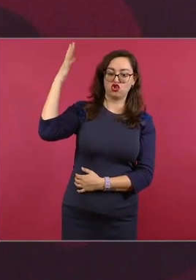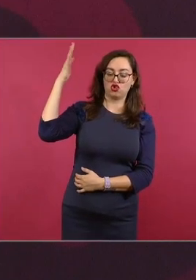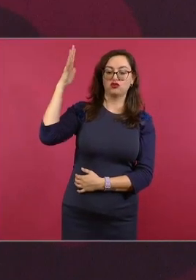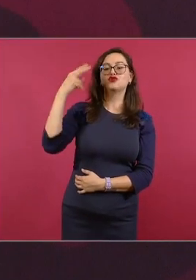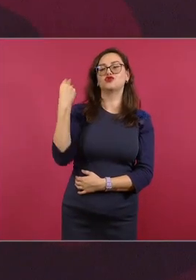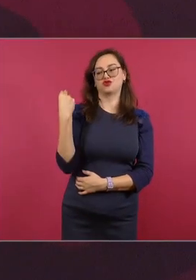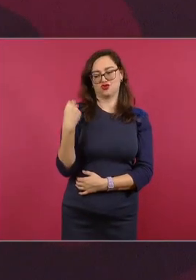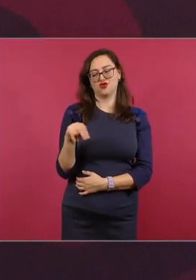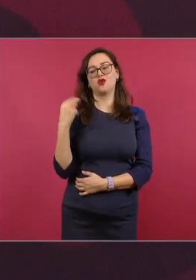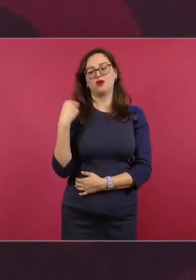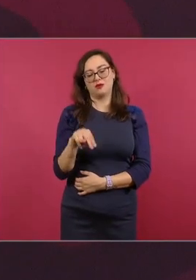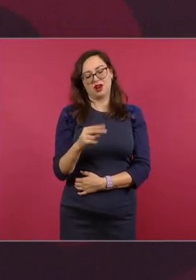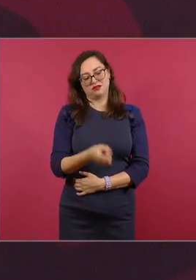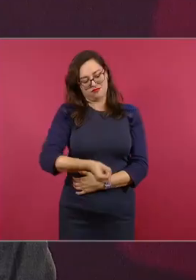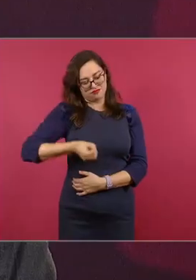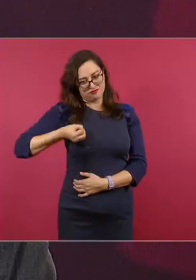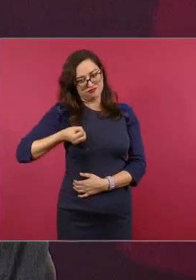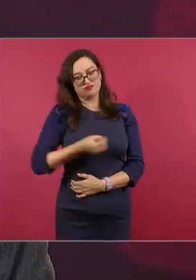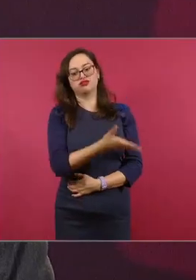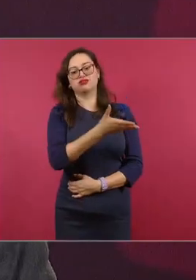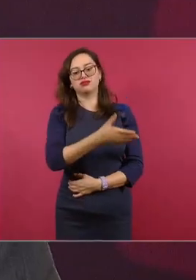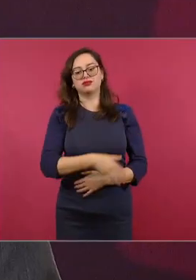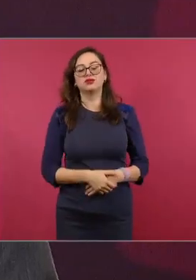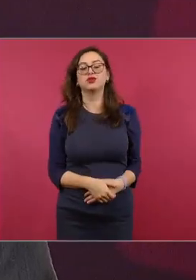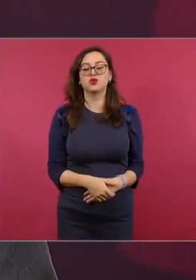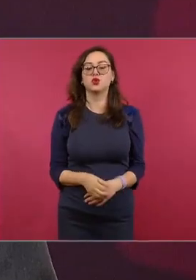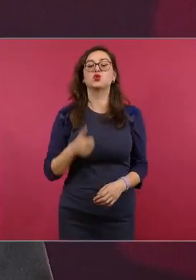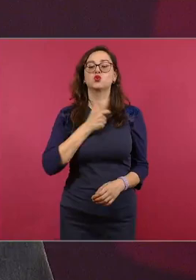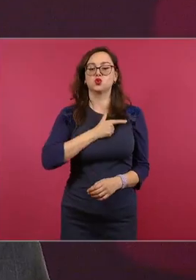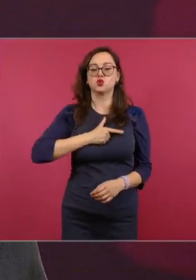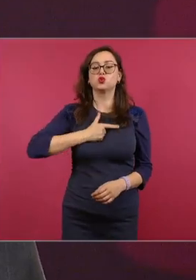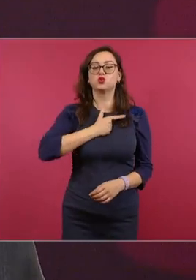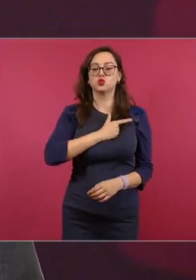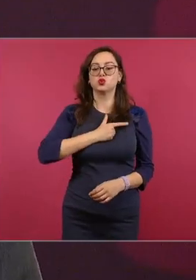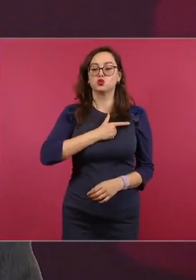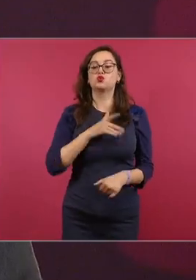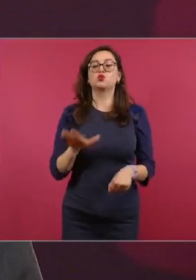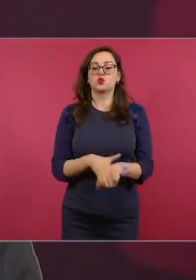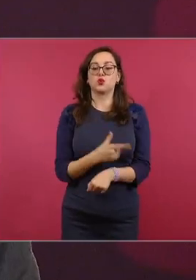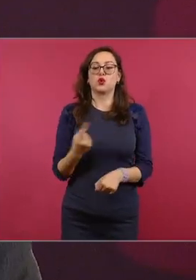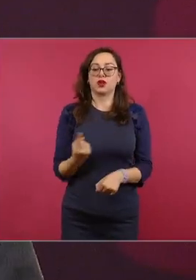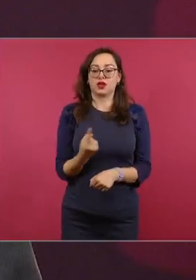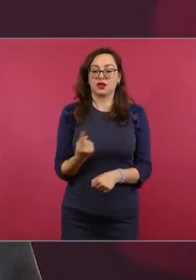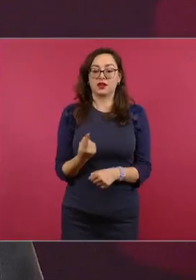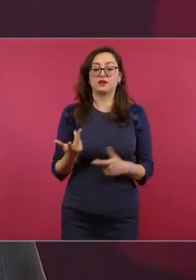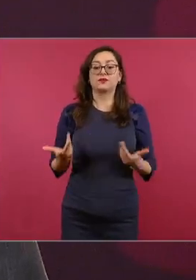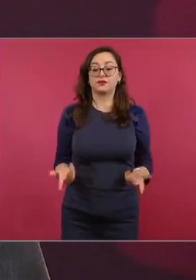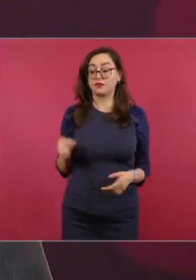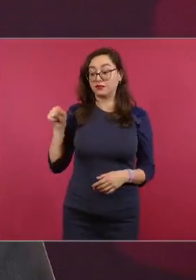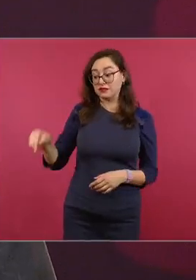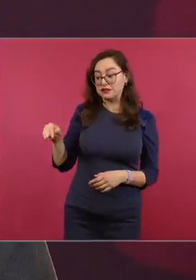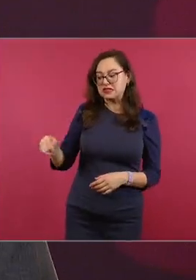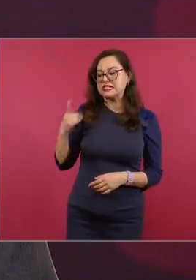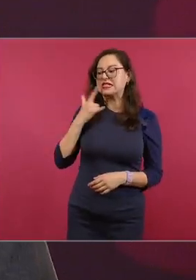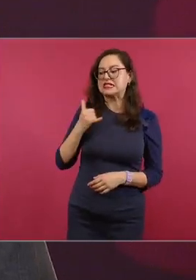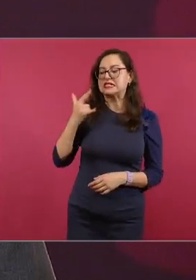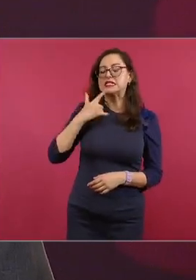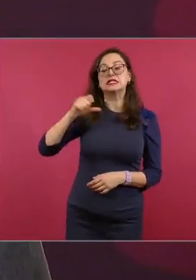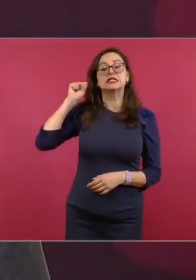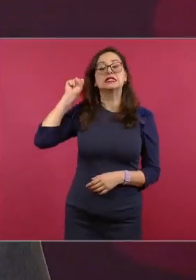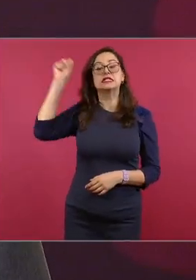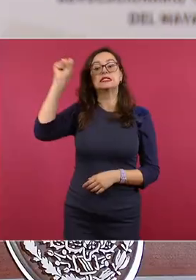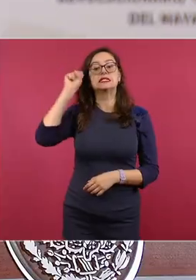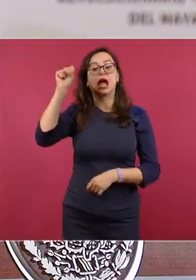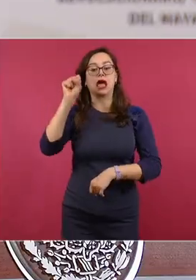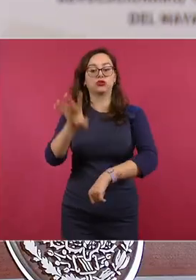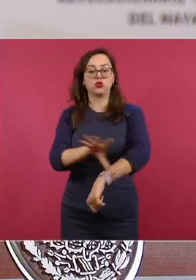lleve su nombre, que él quiso democratizar al sindicato de electricistas. En